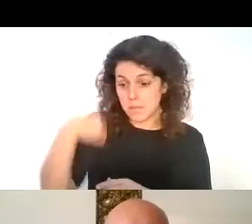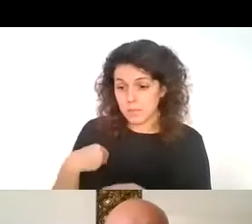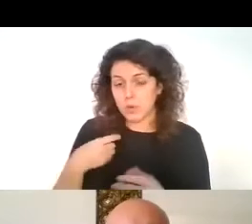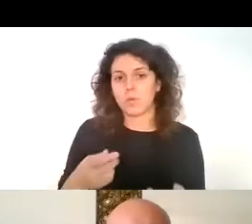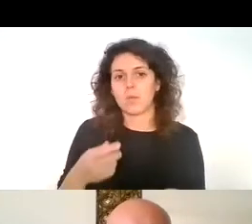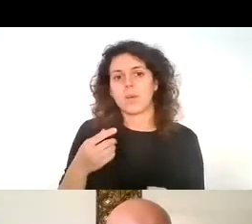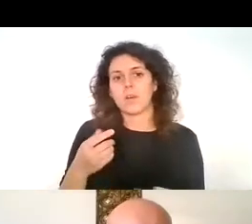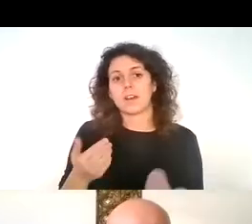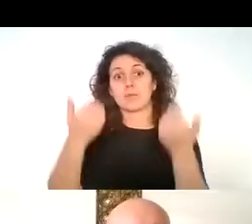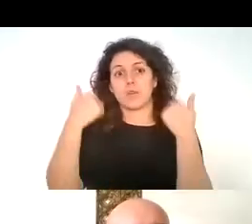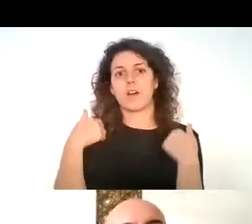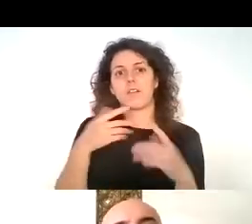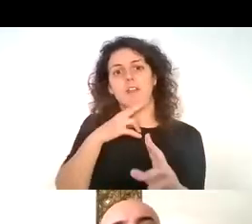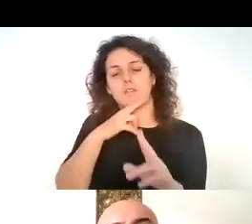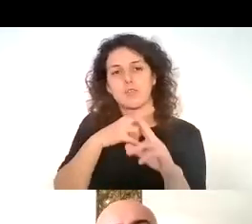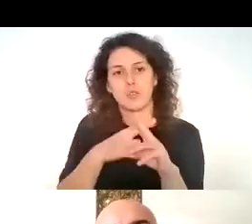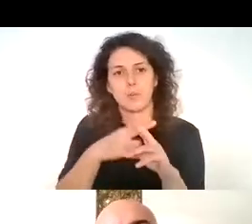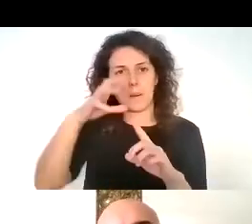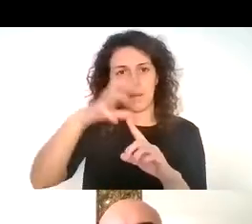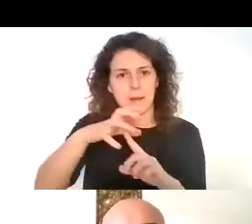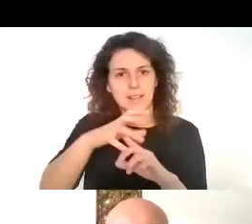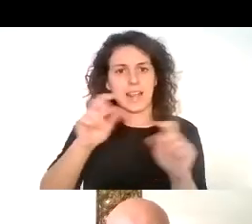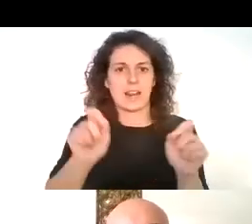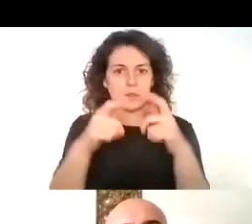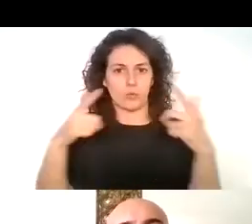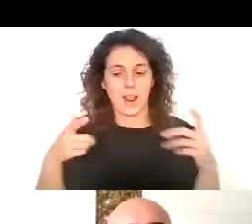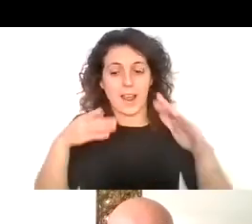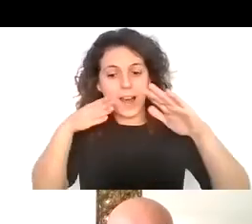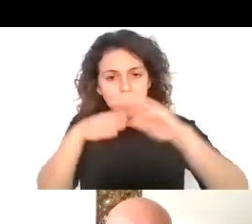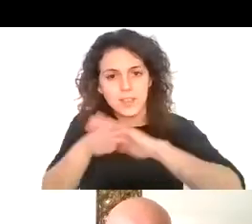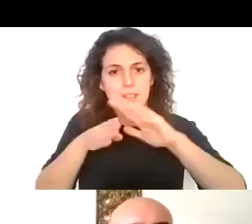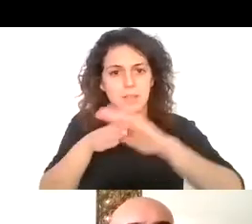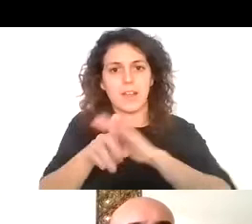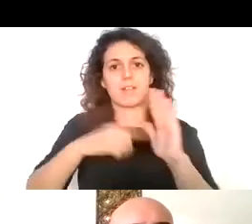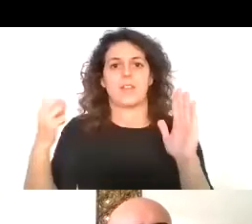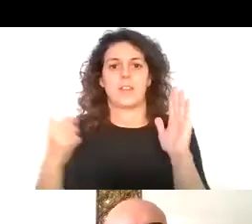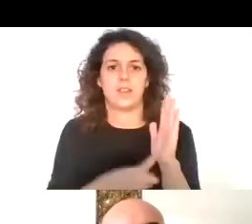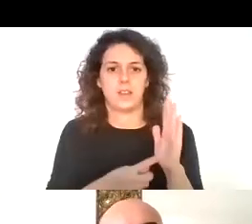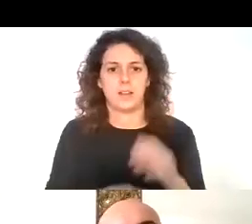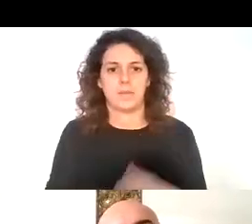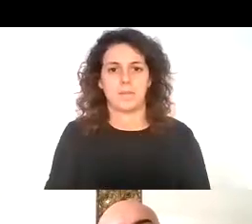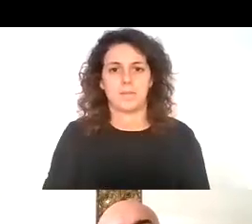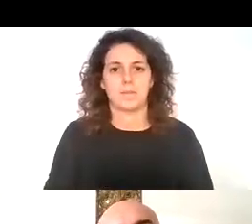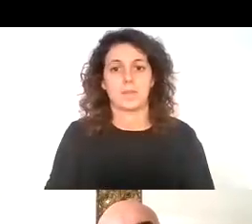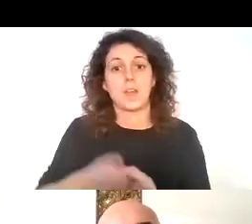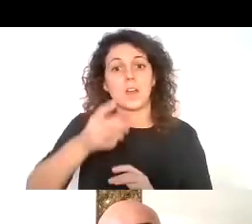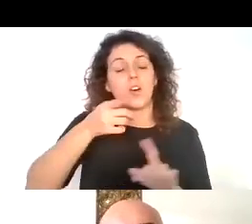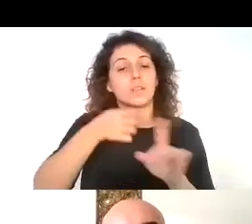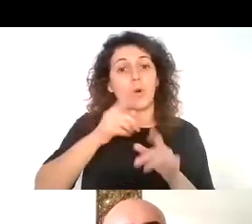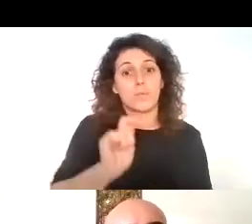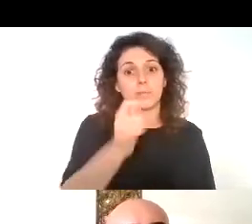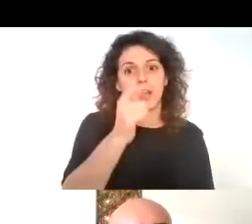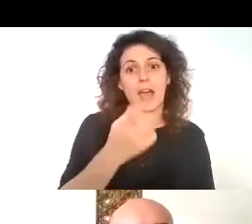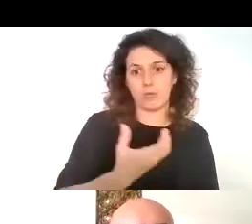que puede denominarse un parque natural de accesibilidad íntegro. Para lograrlo, tanto desde el